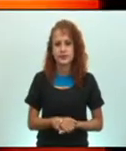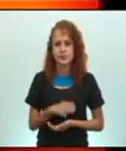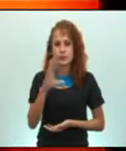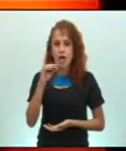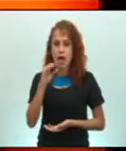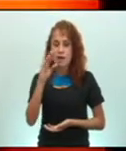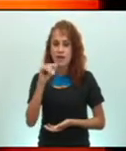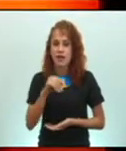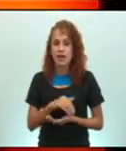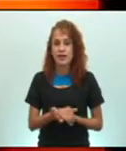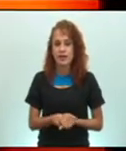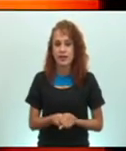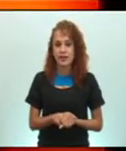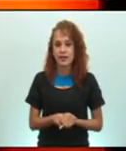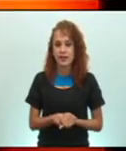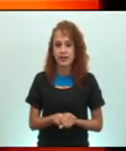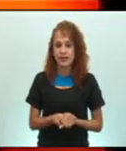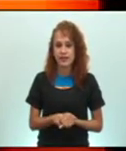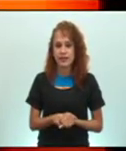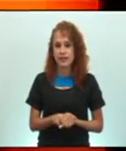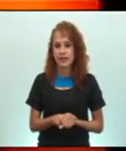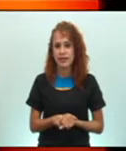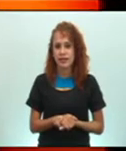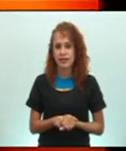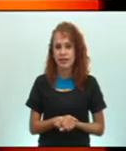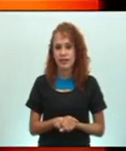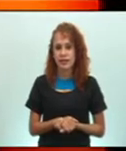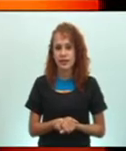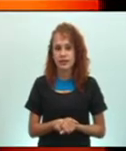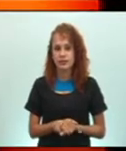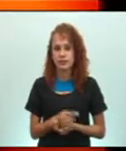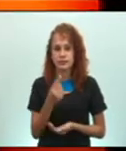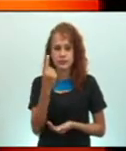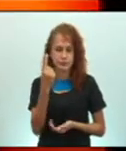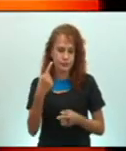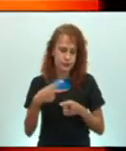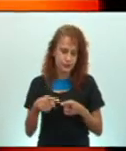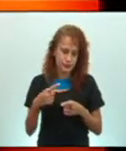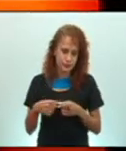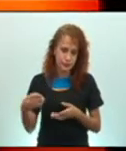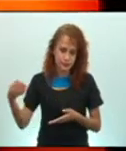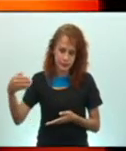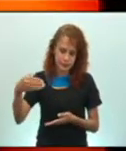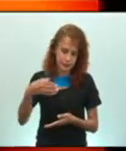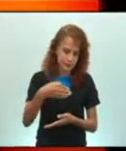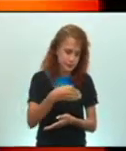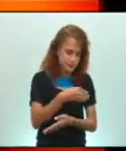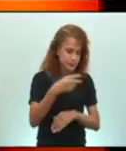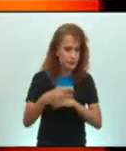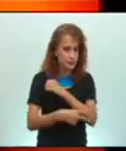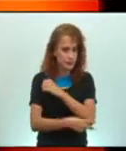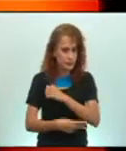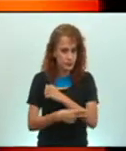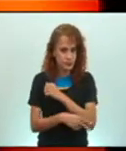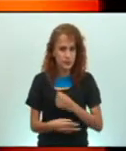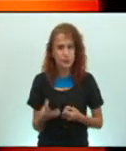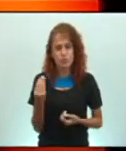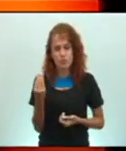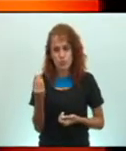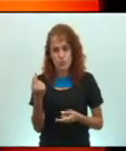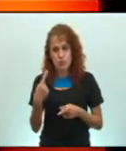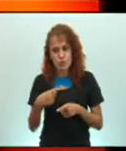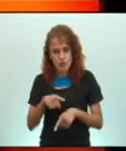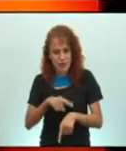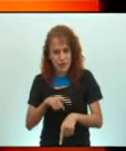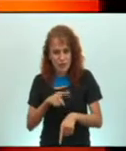Vamos a hablar de ese fenómeno meteorológico que pasa por nuestro país y que muchas veces resulta